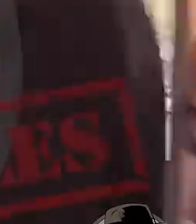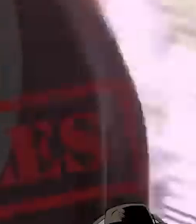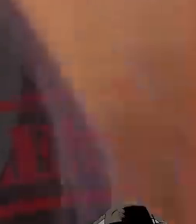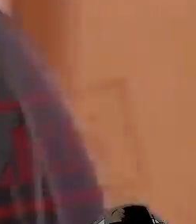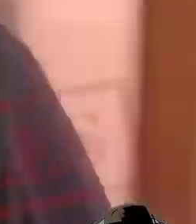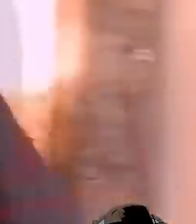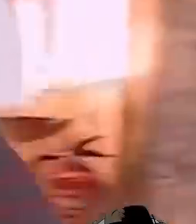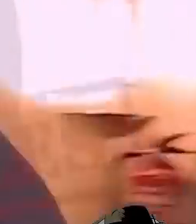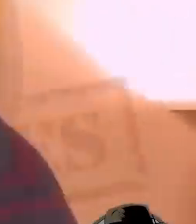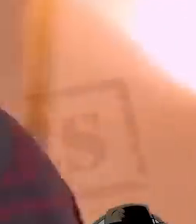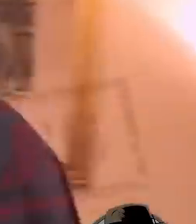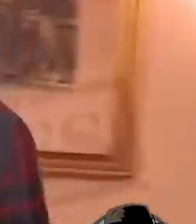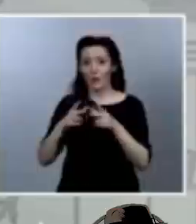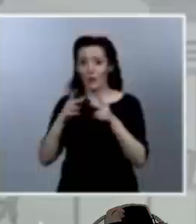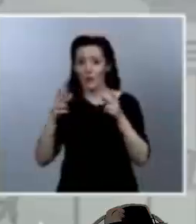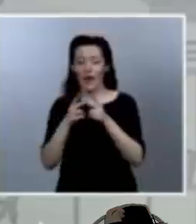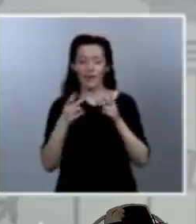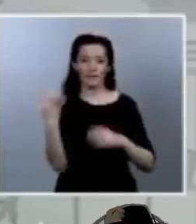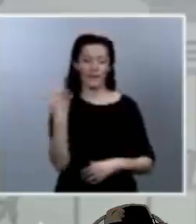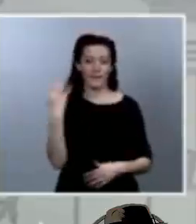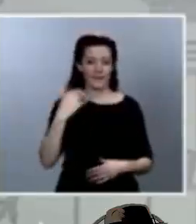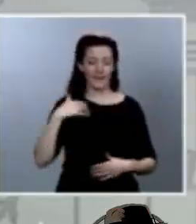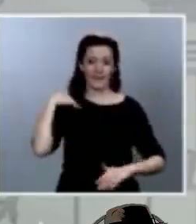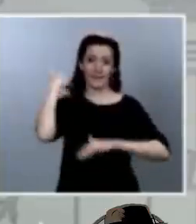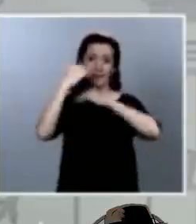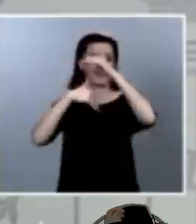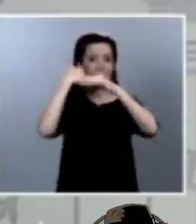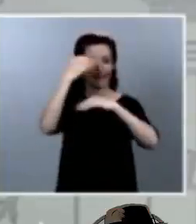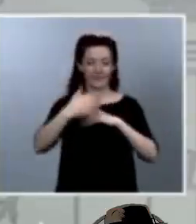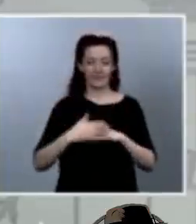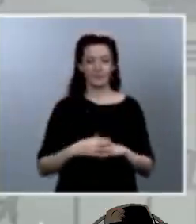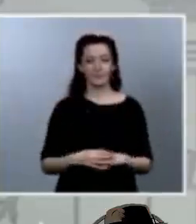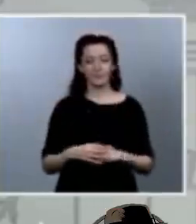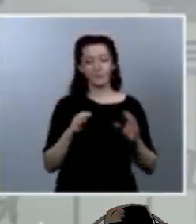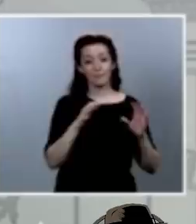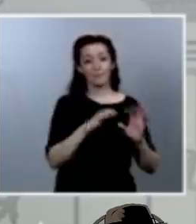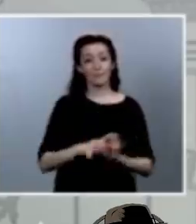ayuda de todos y cada uno de los ciudadanos que crean que es una causa